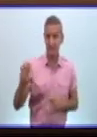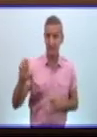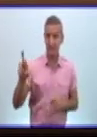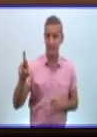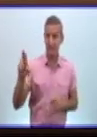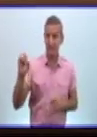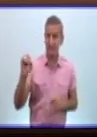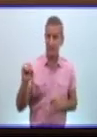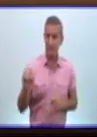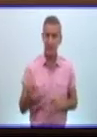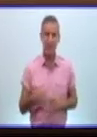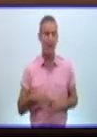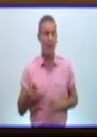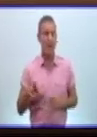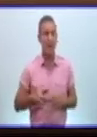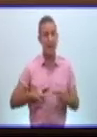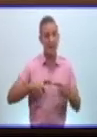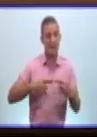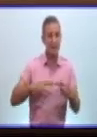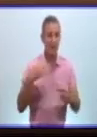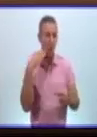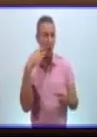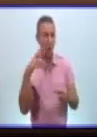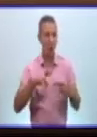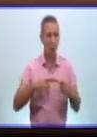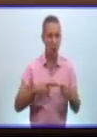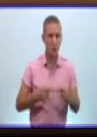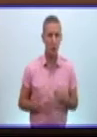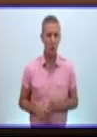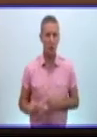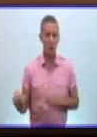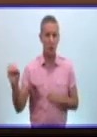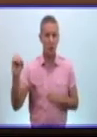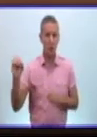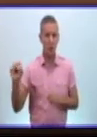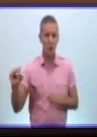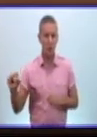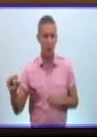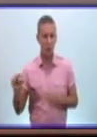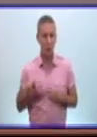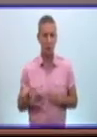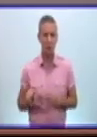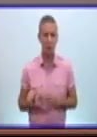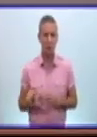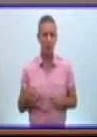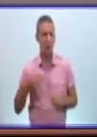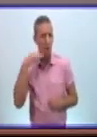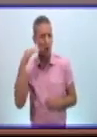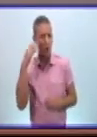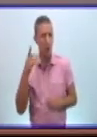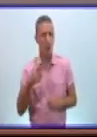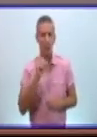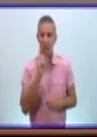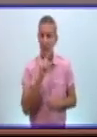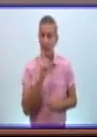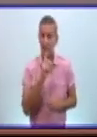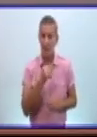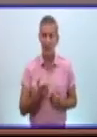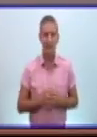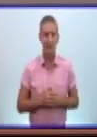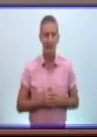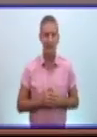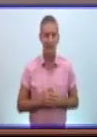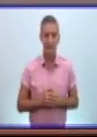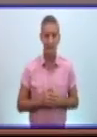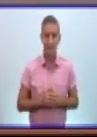color gris, y el octazufre, que es un sólido de color amarillo. En este vidrio reloj vamos a